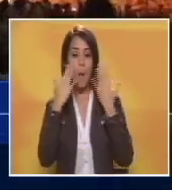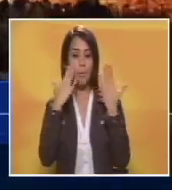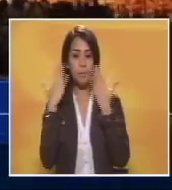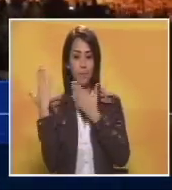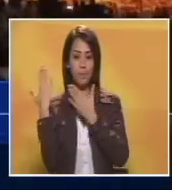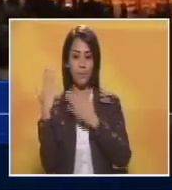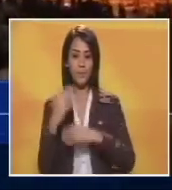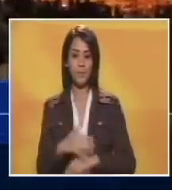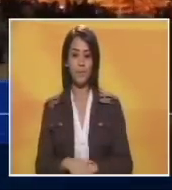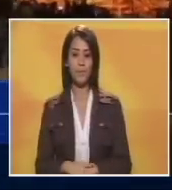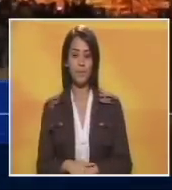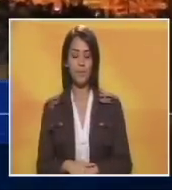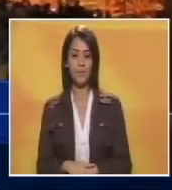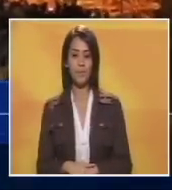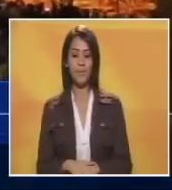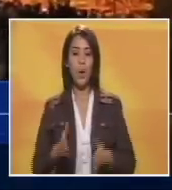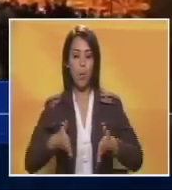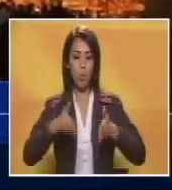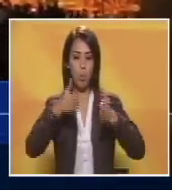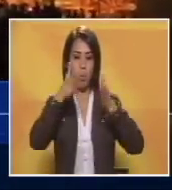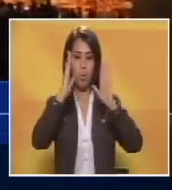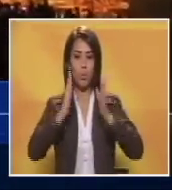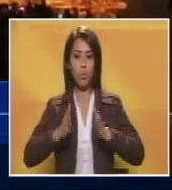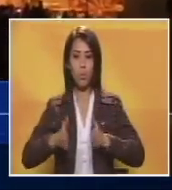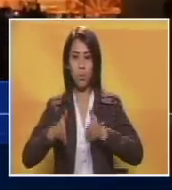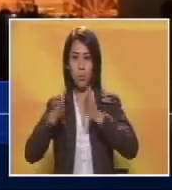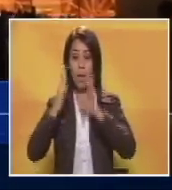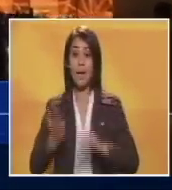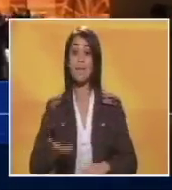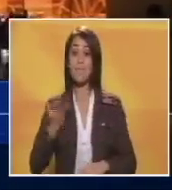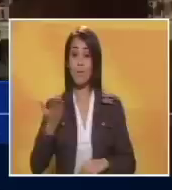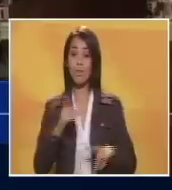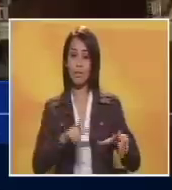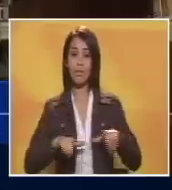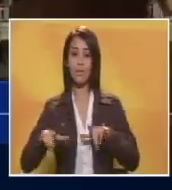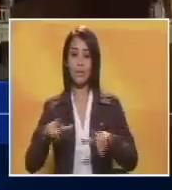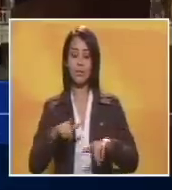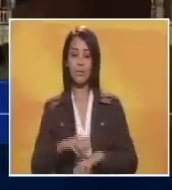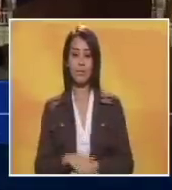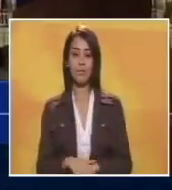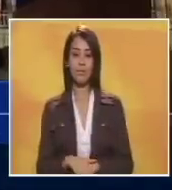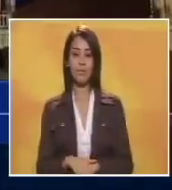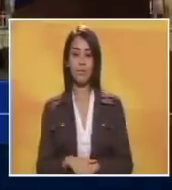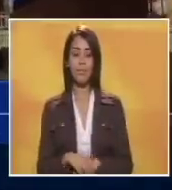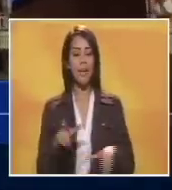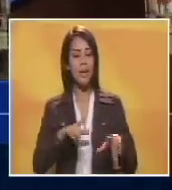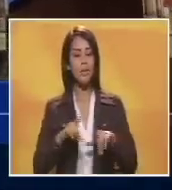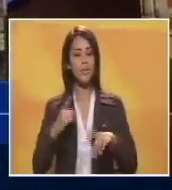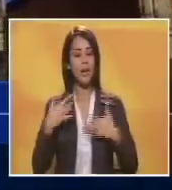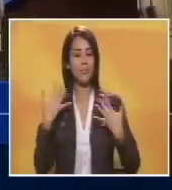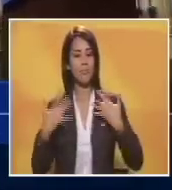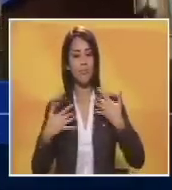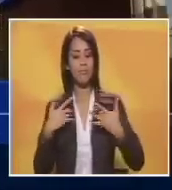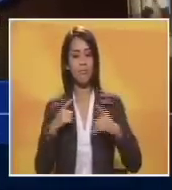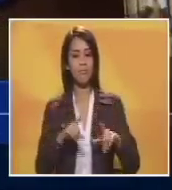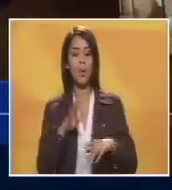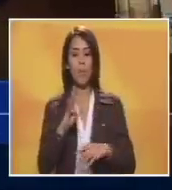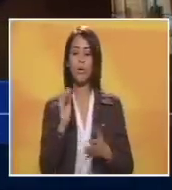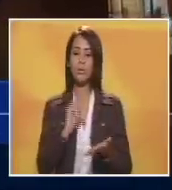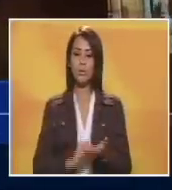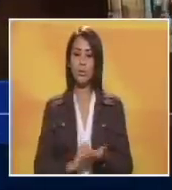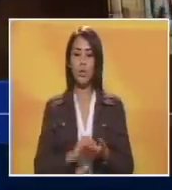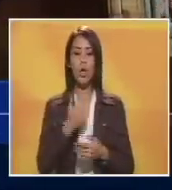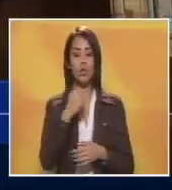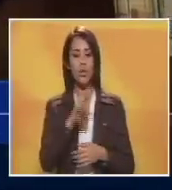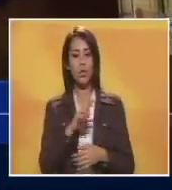escenas coloridas los edificios más importantes de Bucarest. En el evento, que se celebró por cuarta ocasión entre el 12 y el